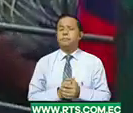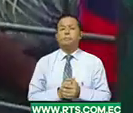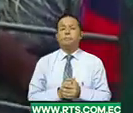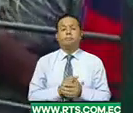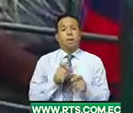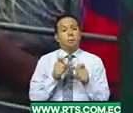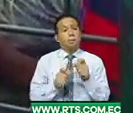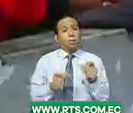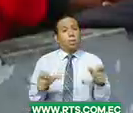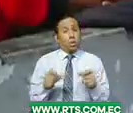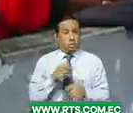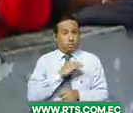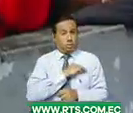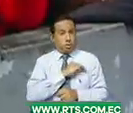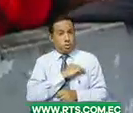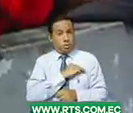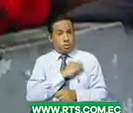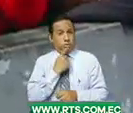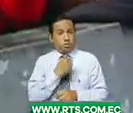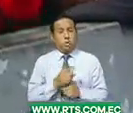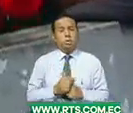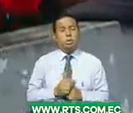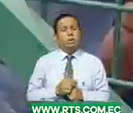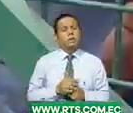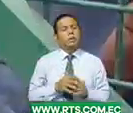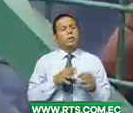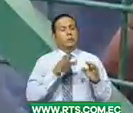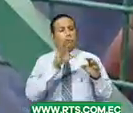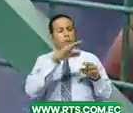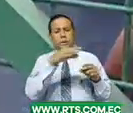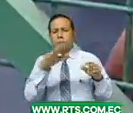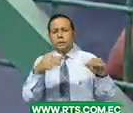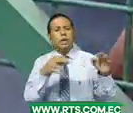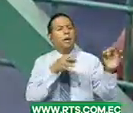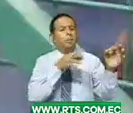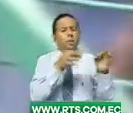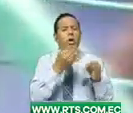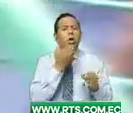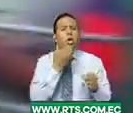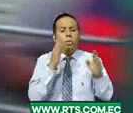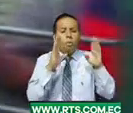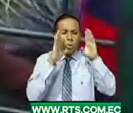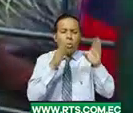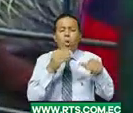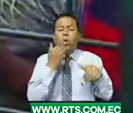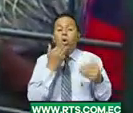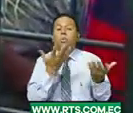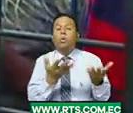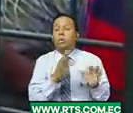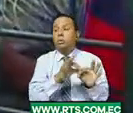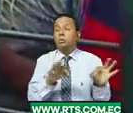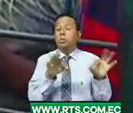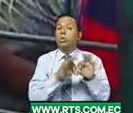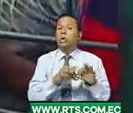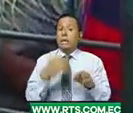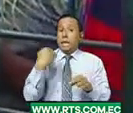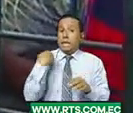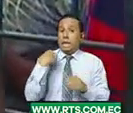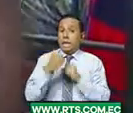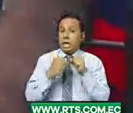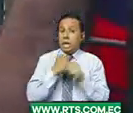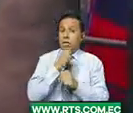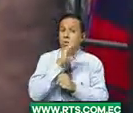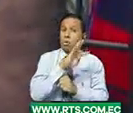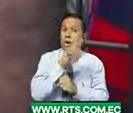tanto, personal municipal explicaba en medio de las rejas cómo se iba a atender. El MCP que dijo, de 41 años